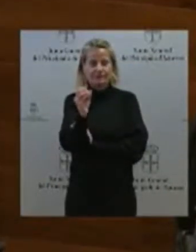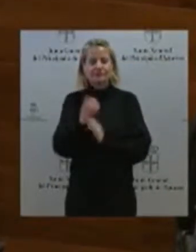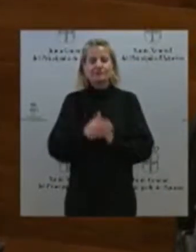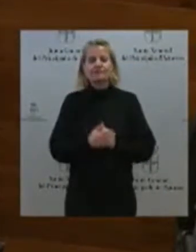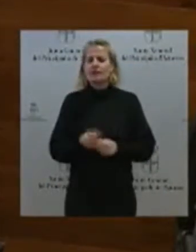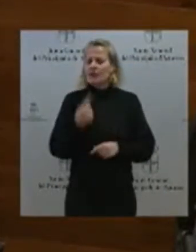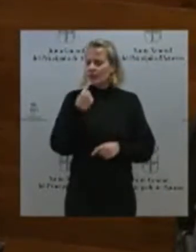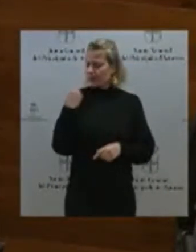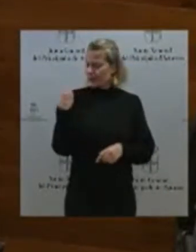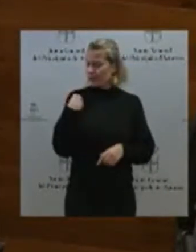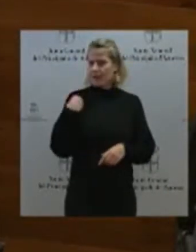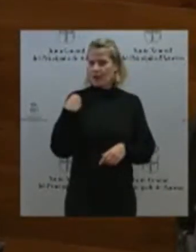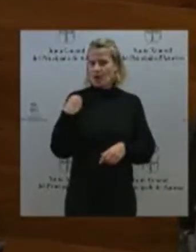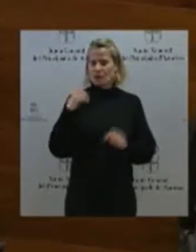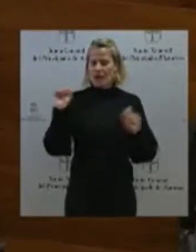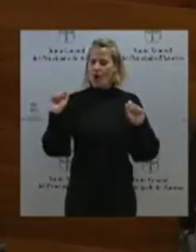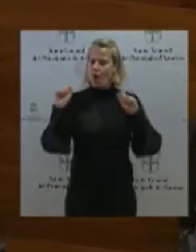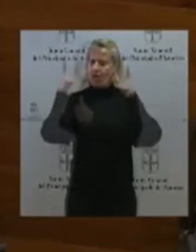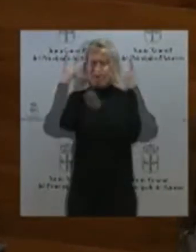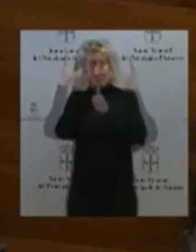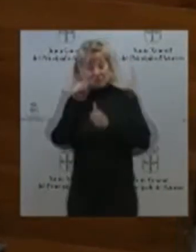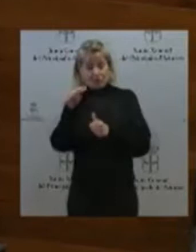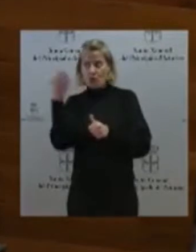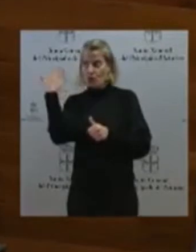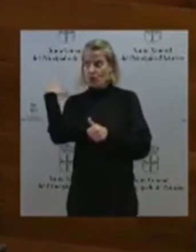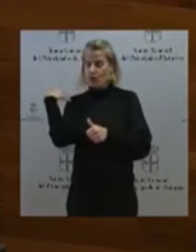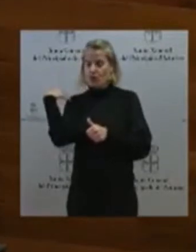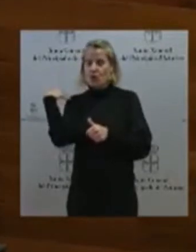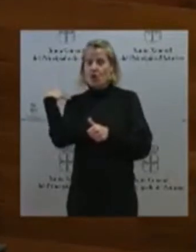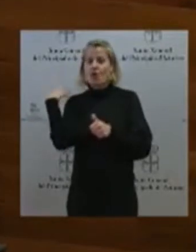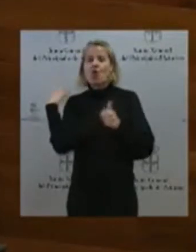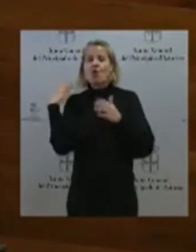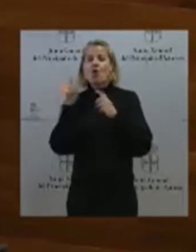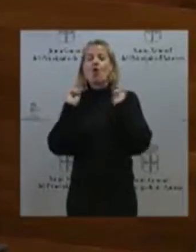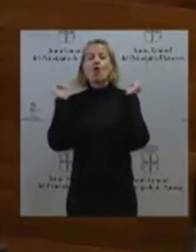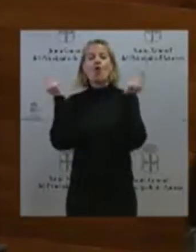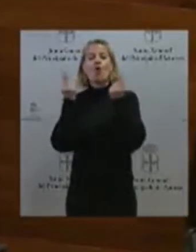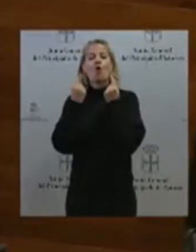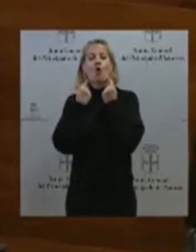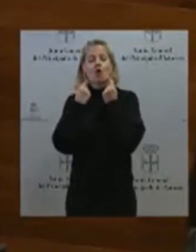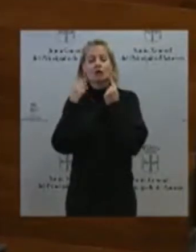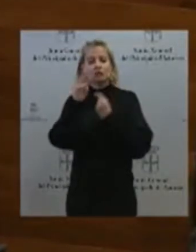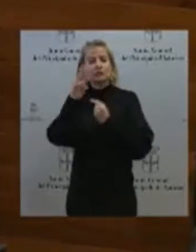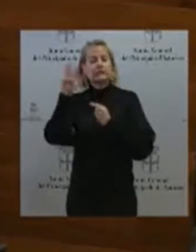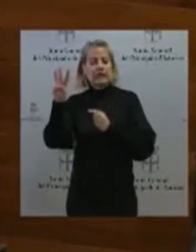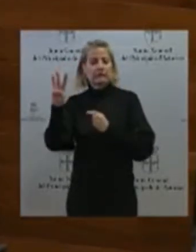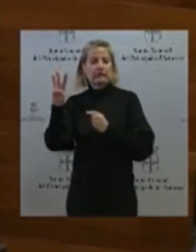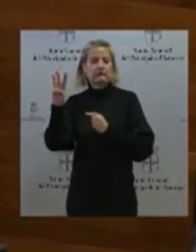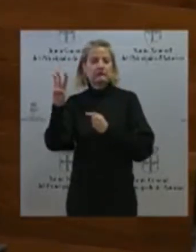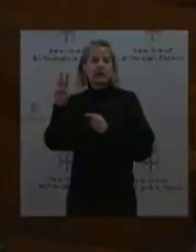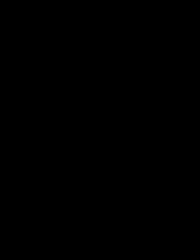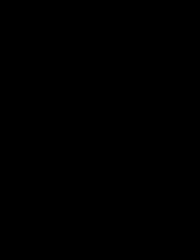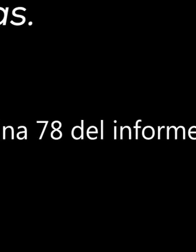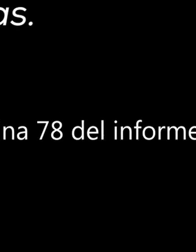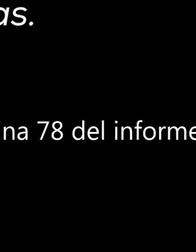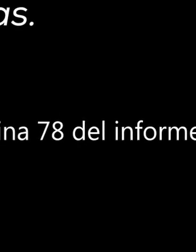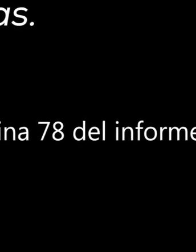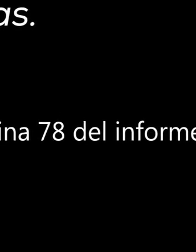de la que no se va a mover la Federación Socialista Asturiana. Y se basa, como hemos dicho siempre, en la implementación de la voluntariedad del